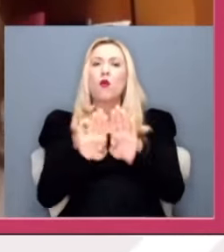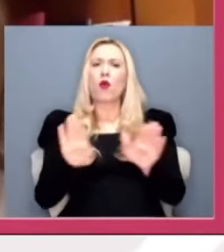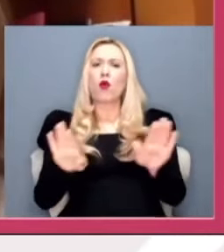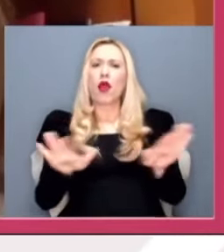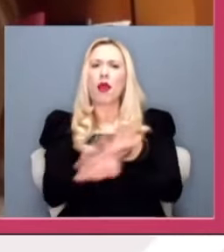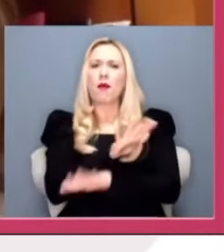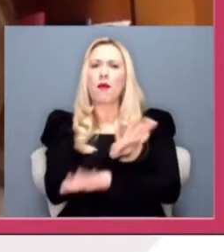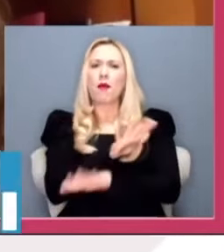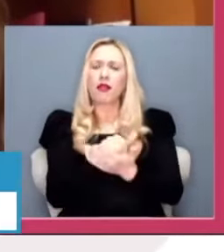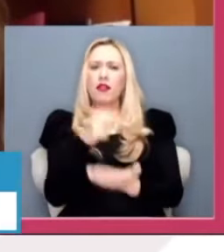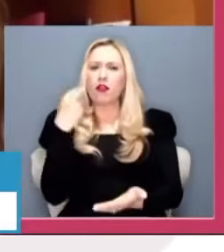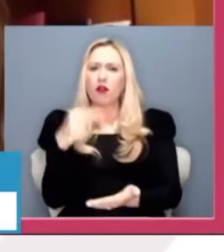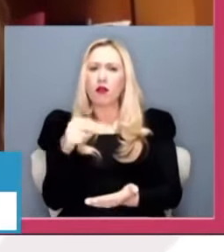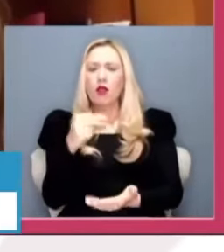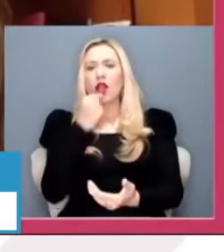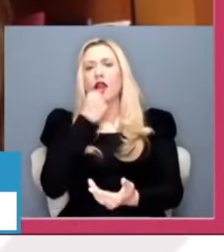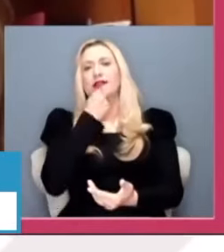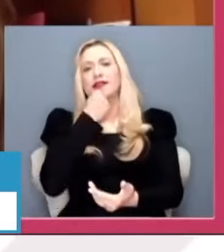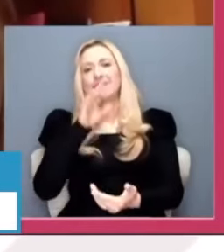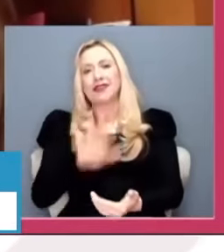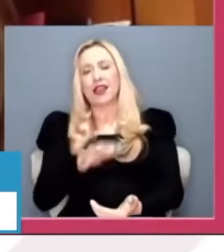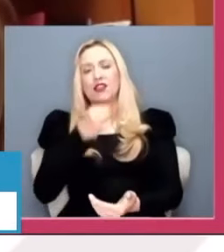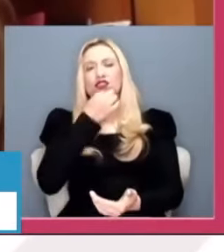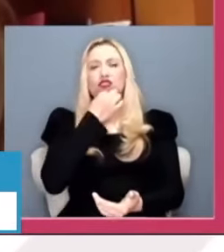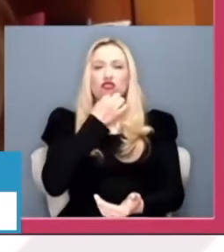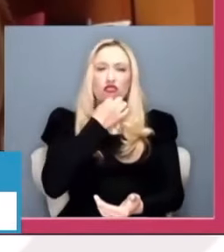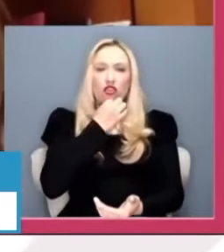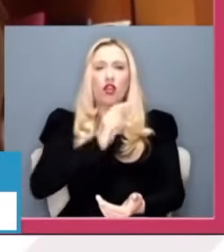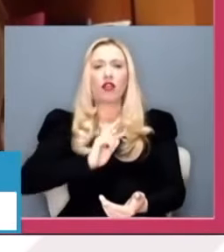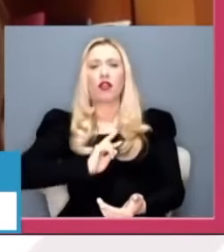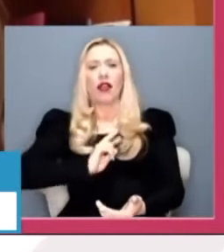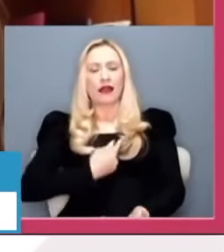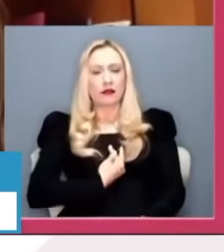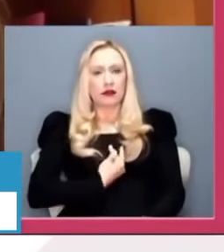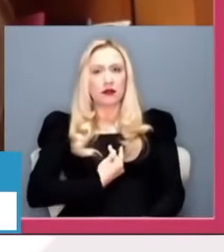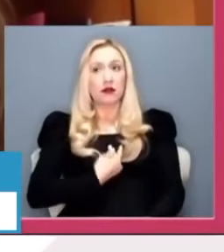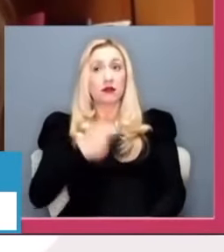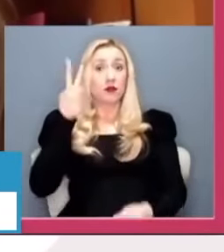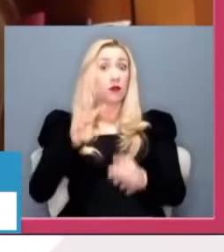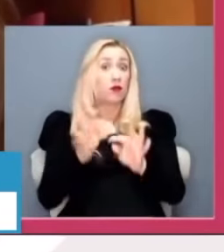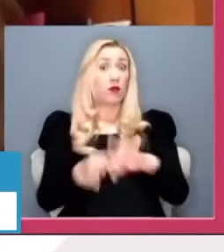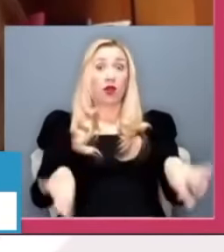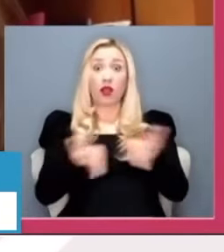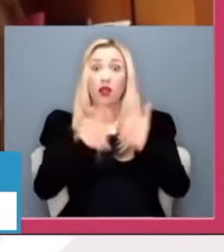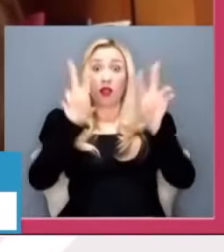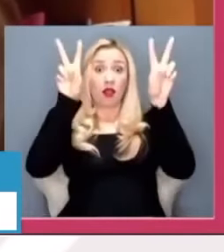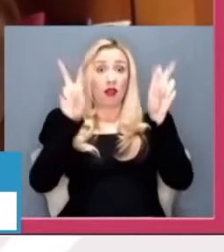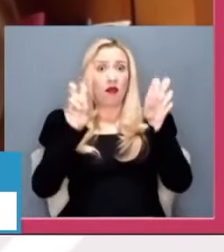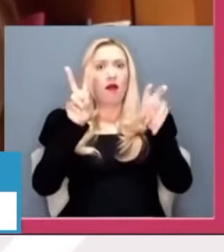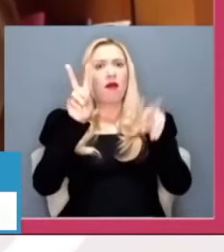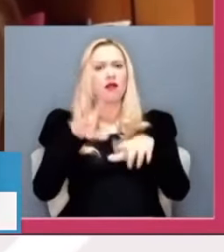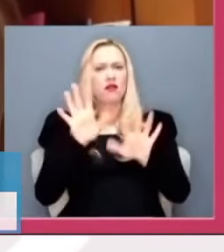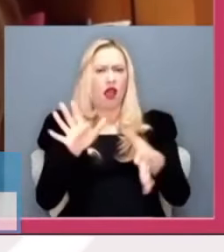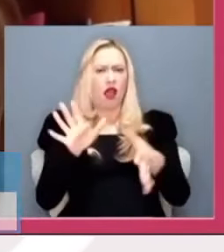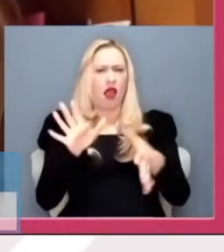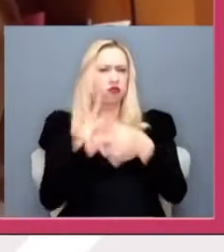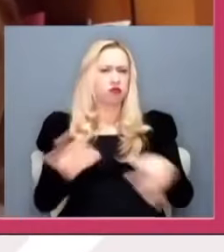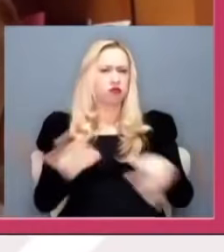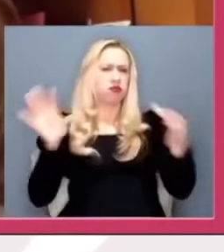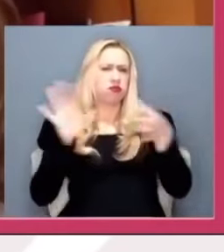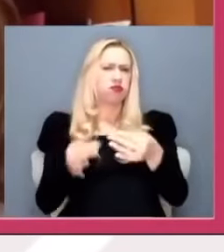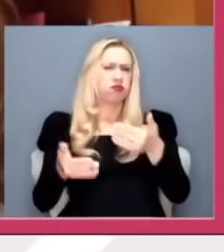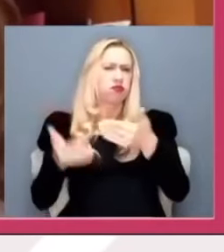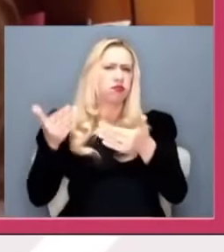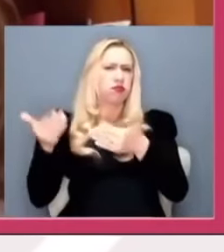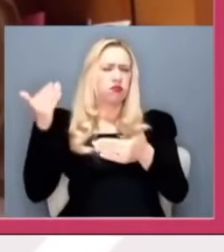administrativa de los niños, niñas y niñas trans. Y esto es un tema fundamental que ya hemos tocado aquí en Espacio Diverso.